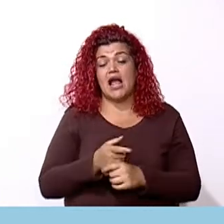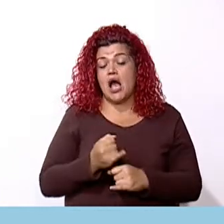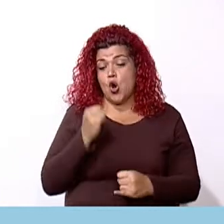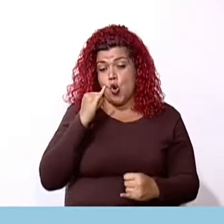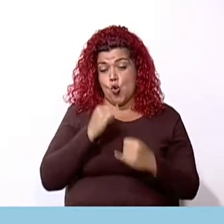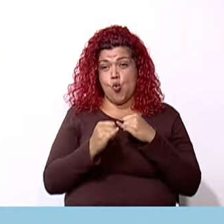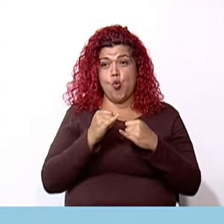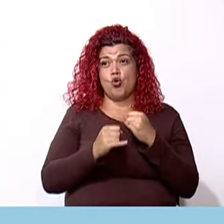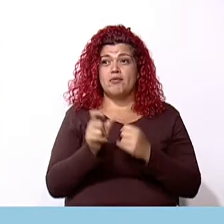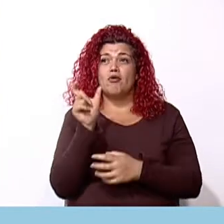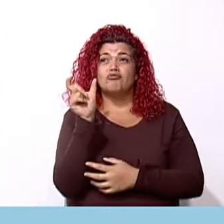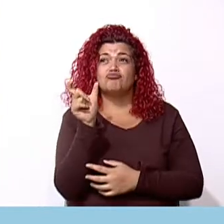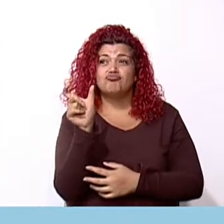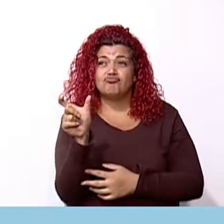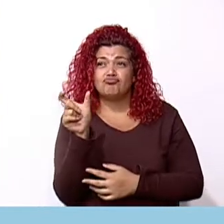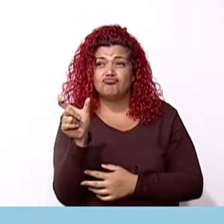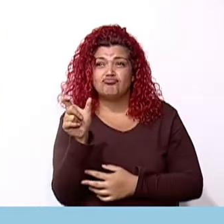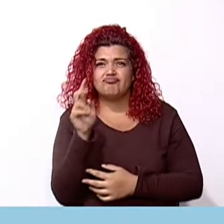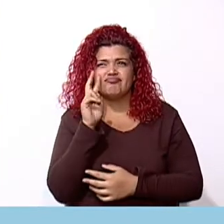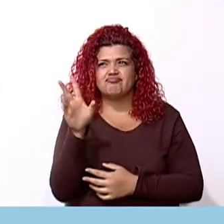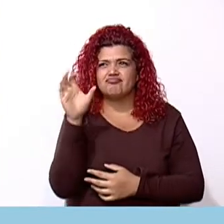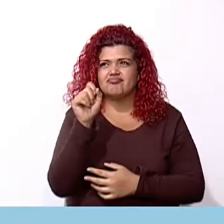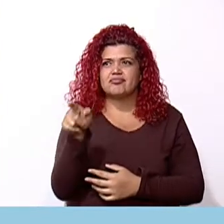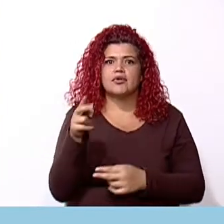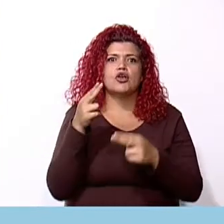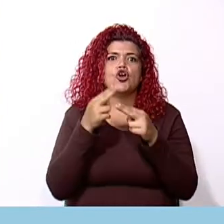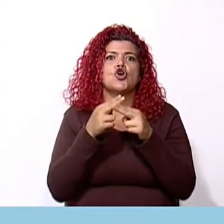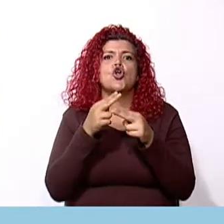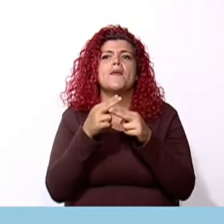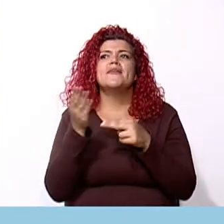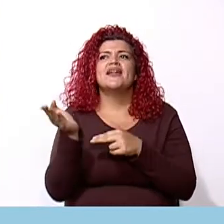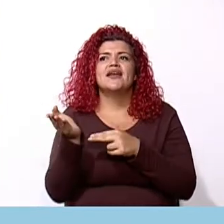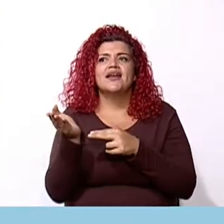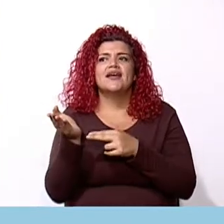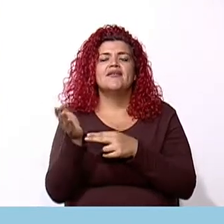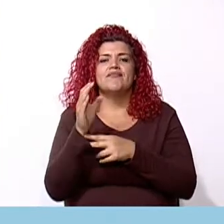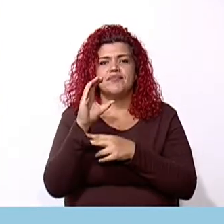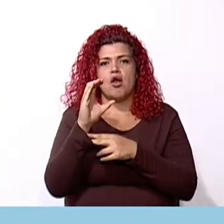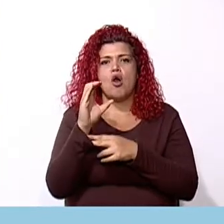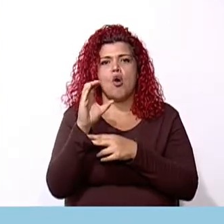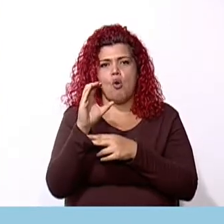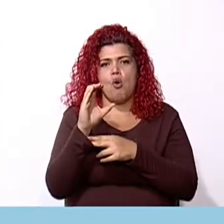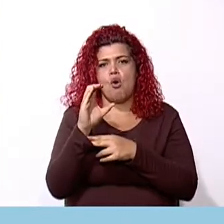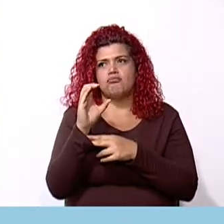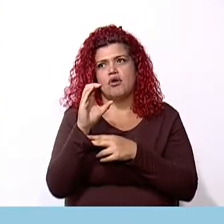último término que vamos a observar ahí se llama cociente.